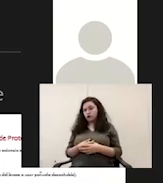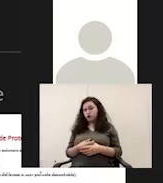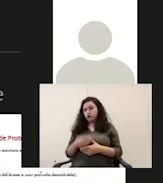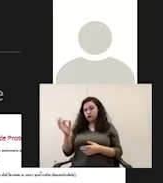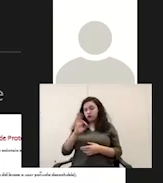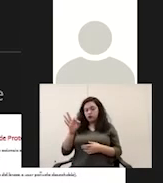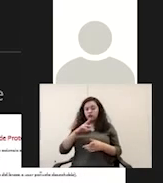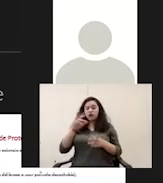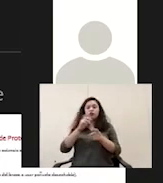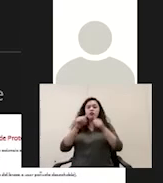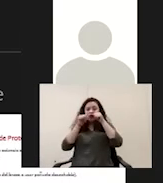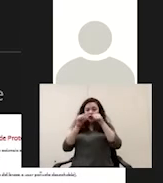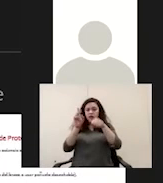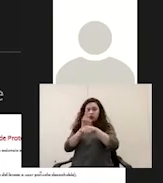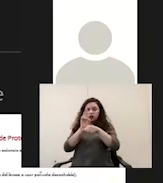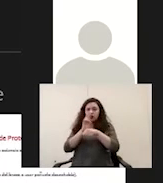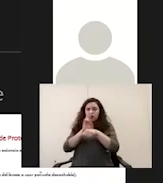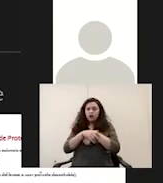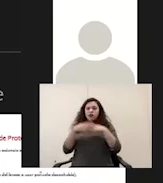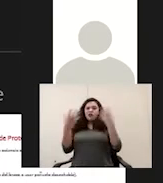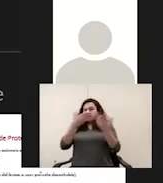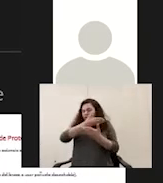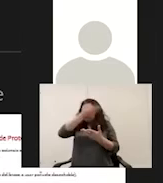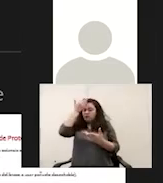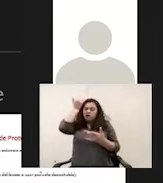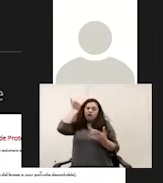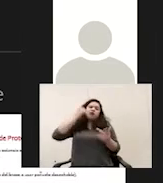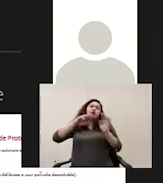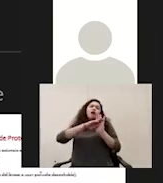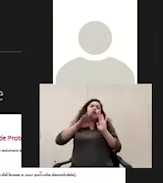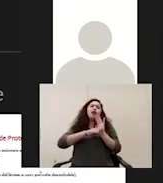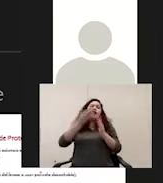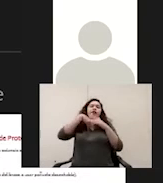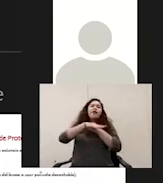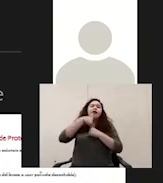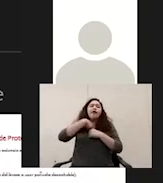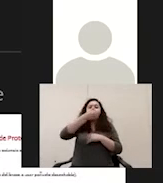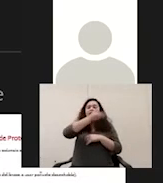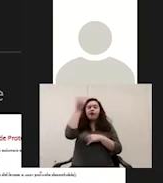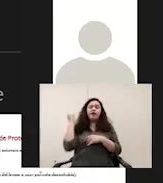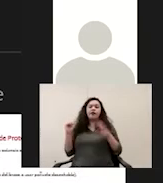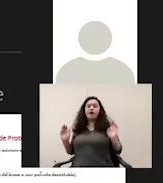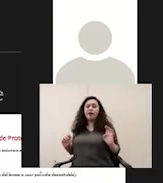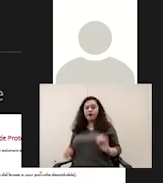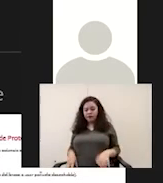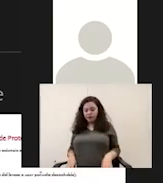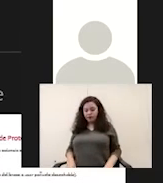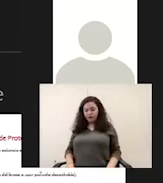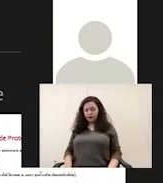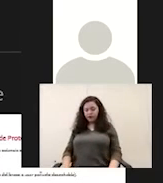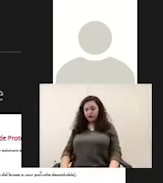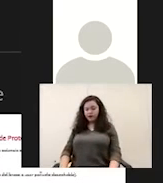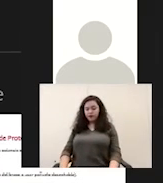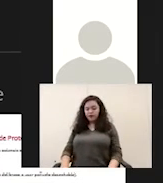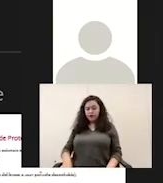al pendiente, el profesor, no sé cuántos niños van a entrar de principio, pero